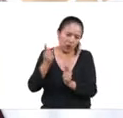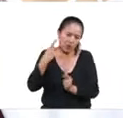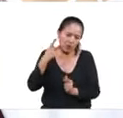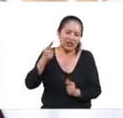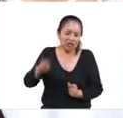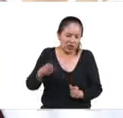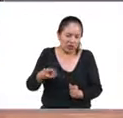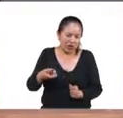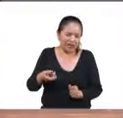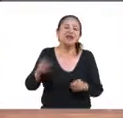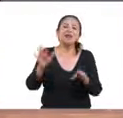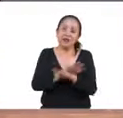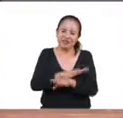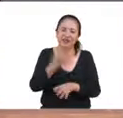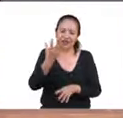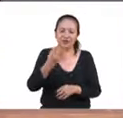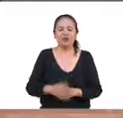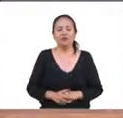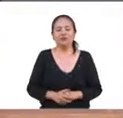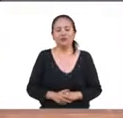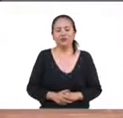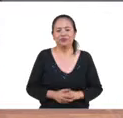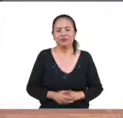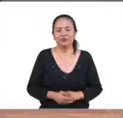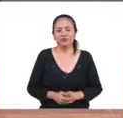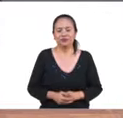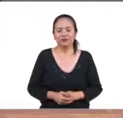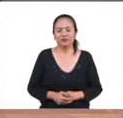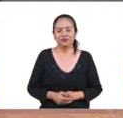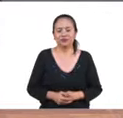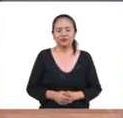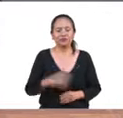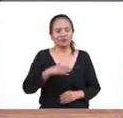La pregunta es de Manuel Morales, de Multimedios.